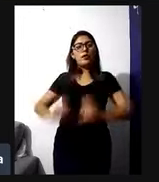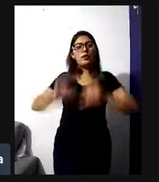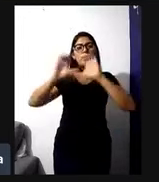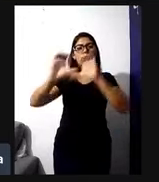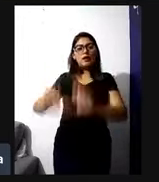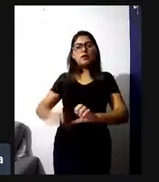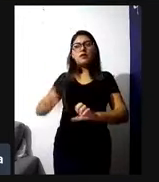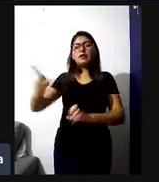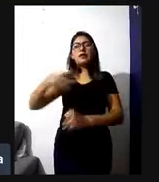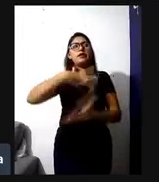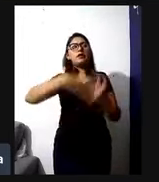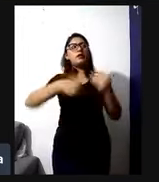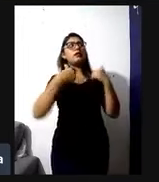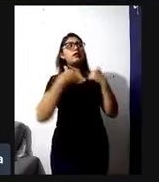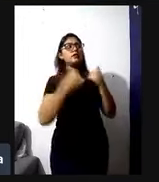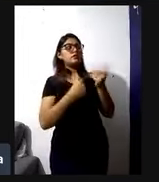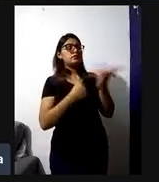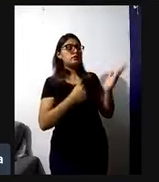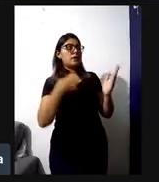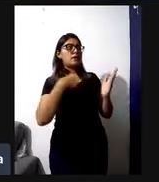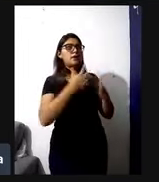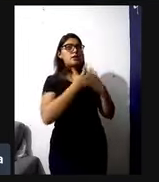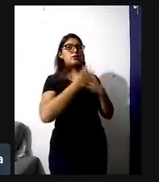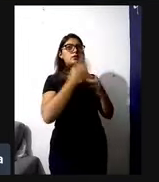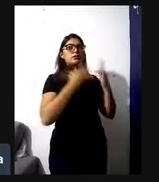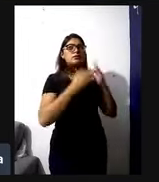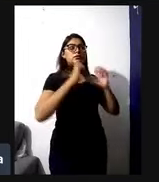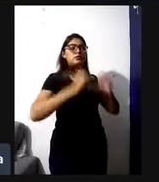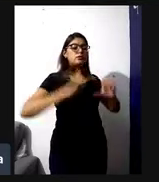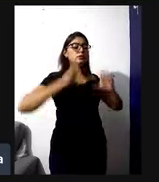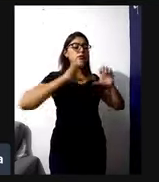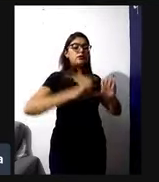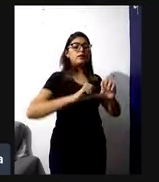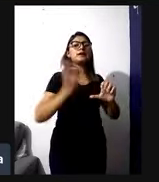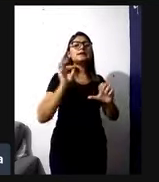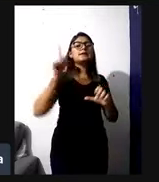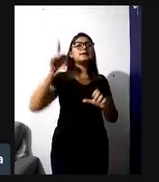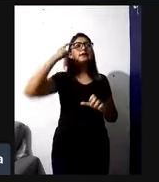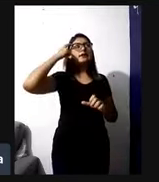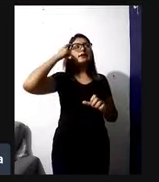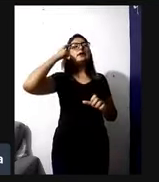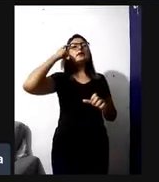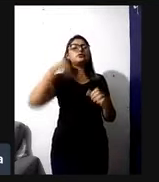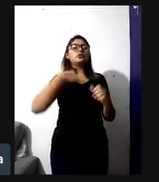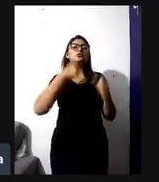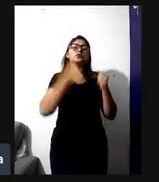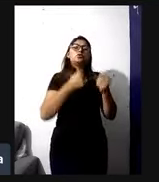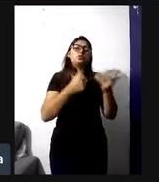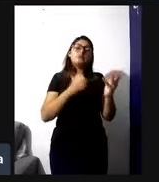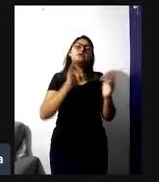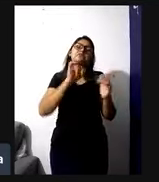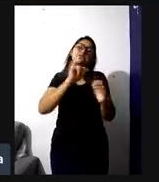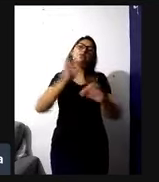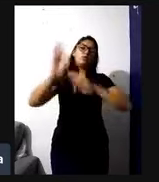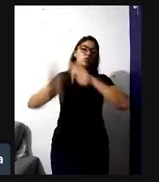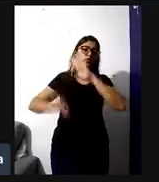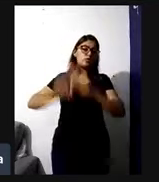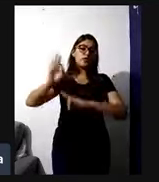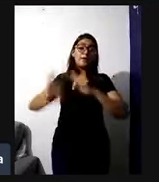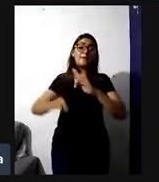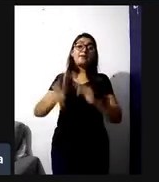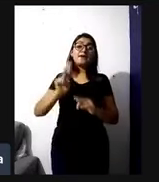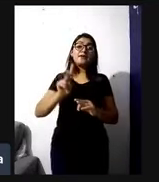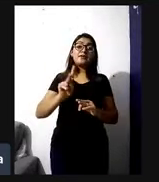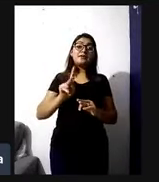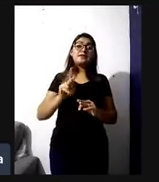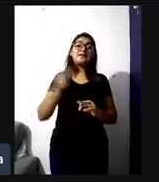con ese amor, se sienta querida, se sienta cuidada, que seguramente así lo hacen, estoy segura de ello, pero nunca está de